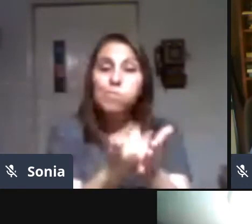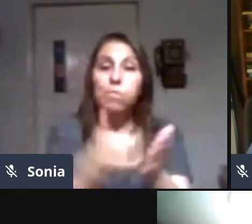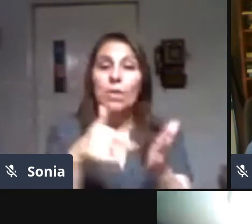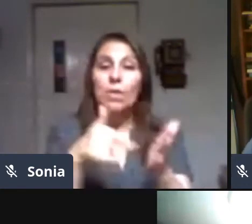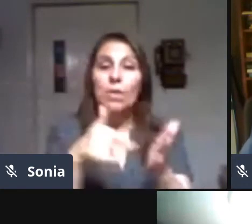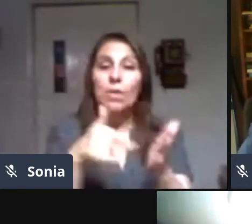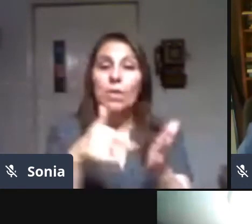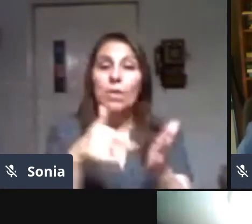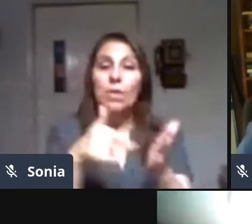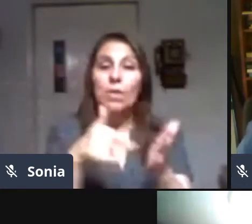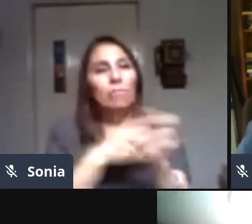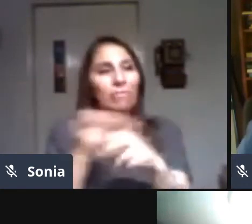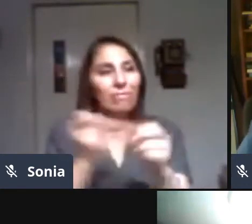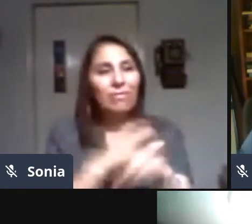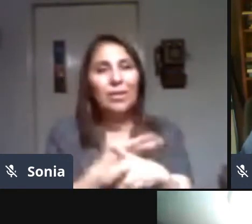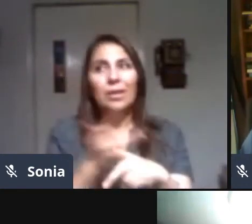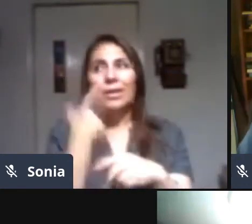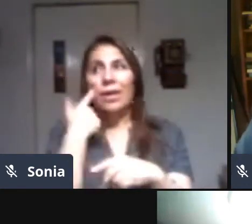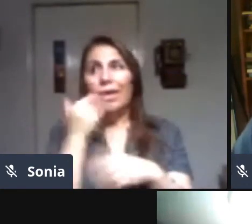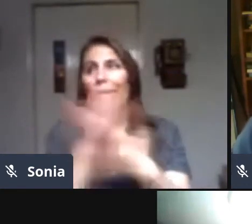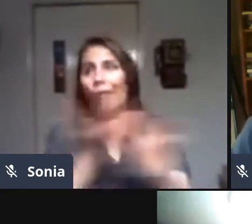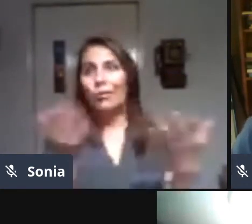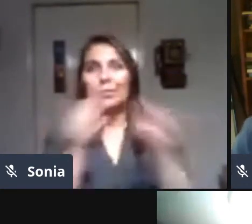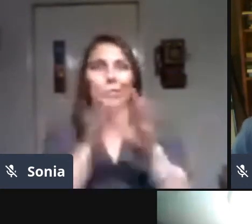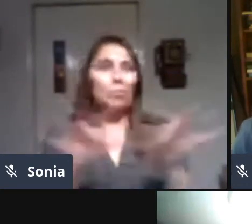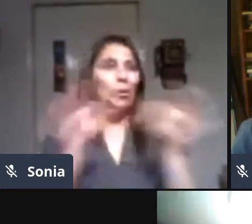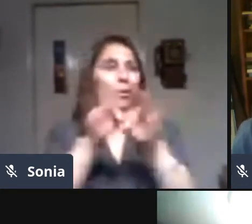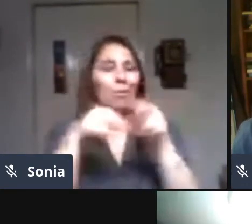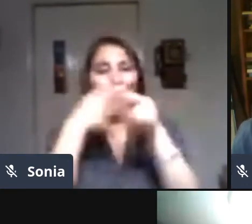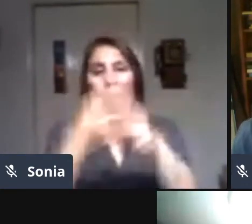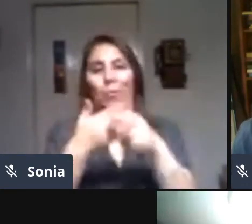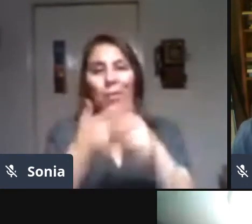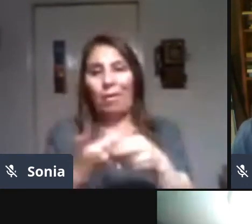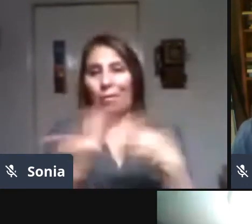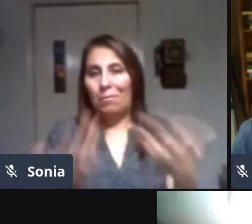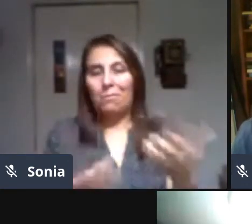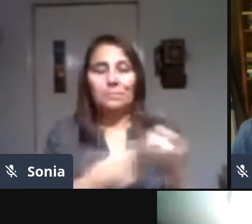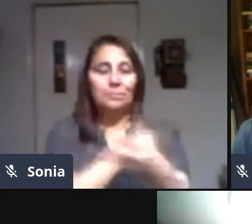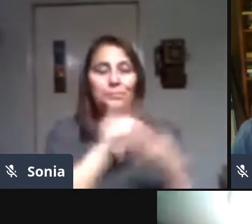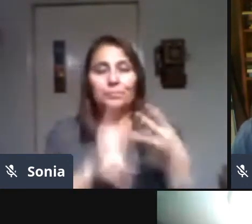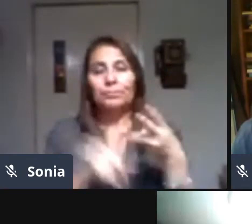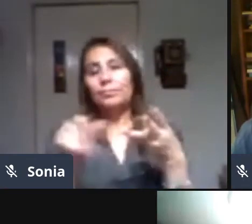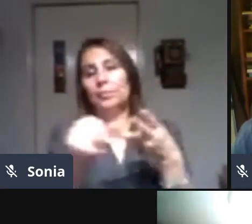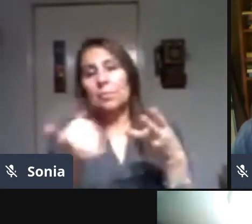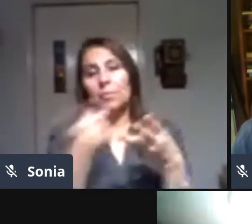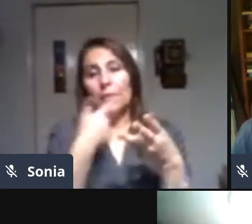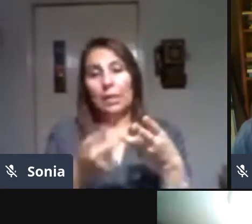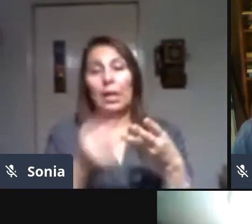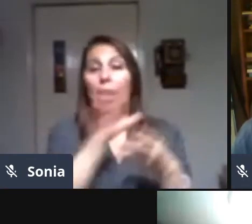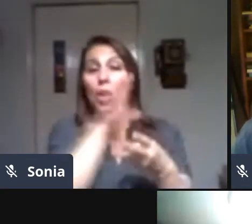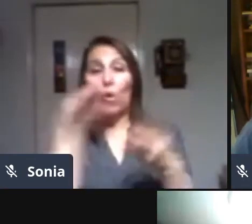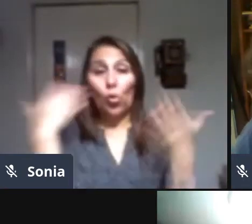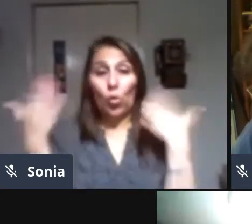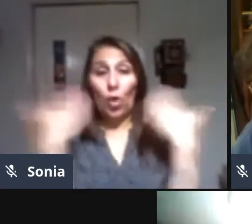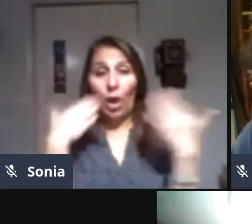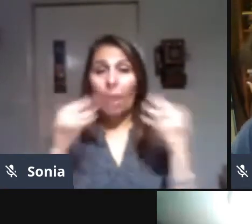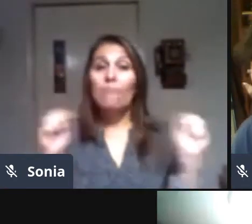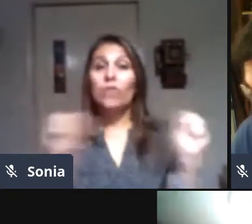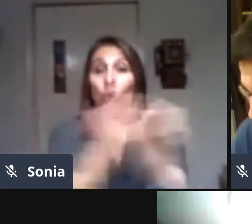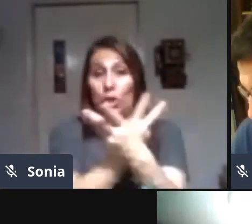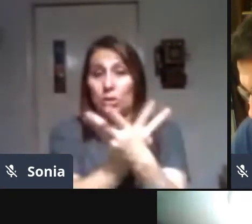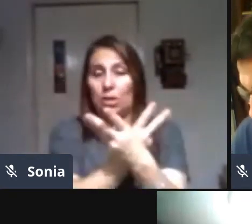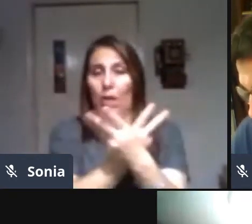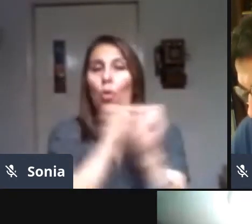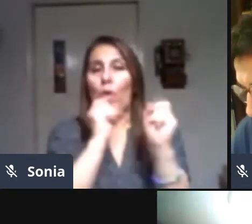cuidado por ejemplo también nos dicen un poco bueno si en el campo en lo rural está la violencia pero hombre lo rural no es